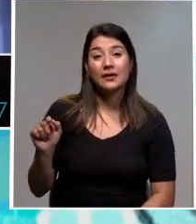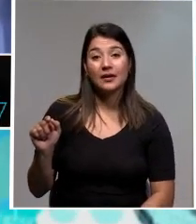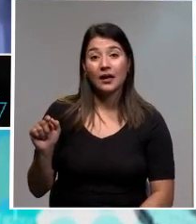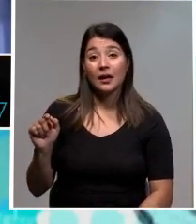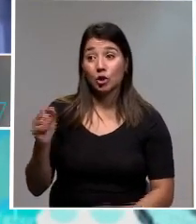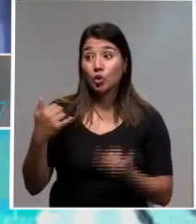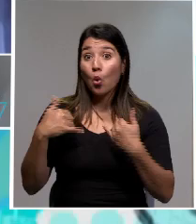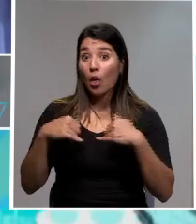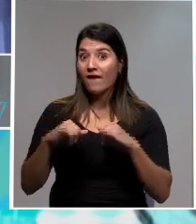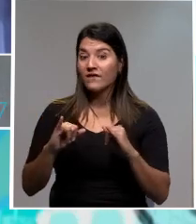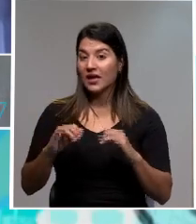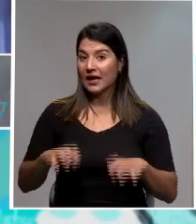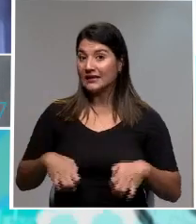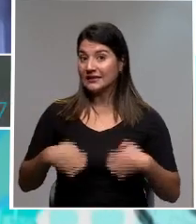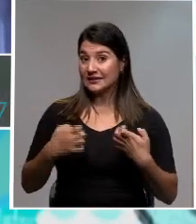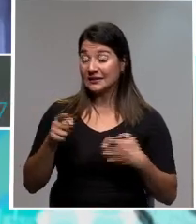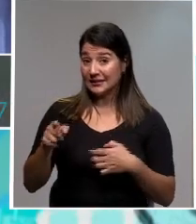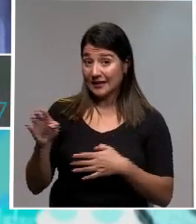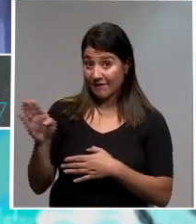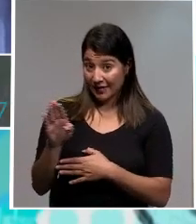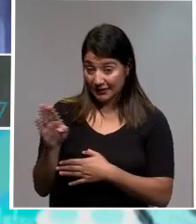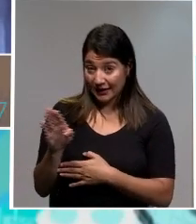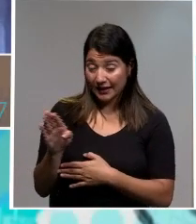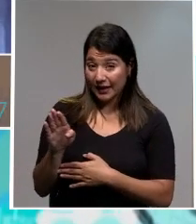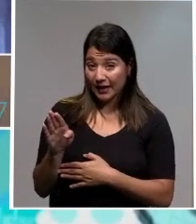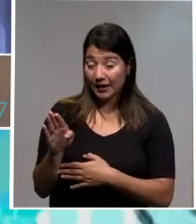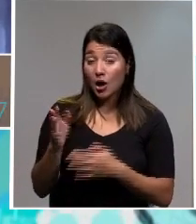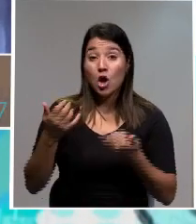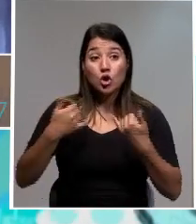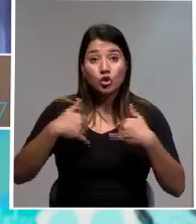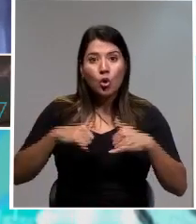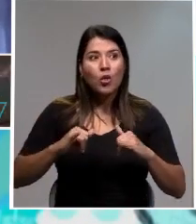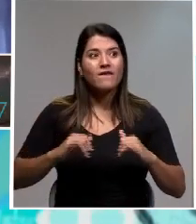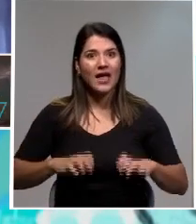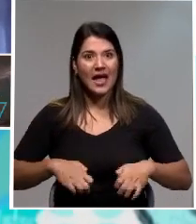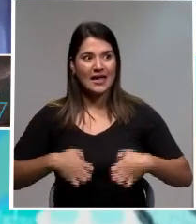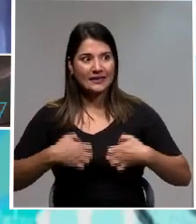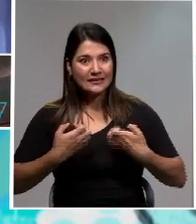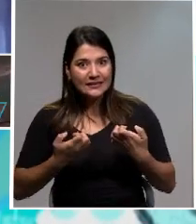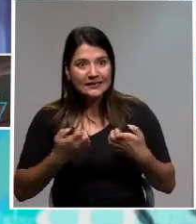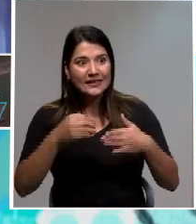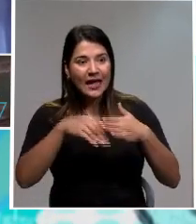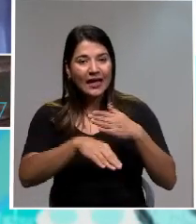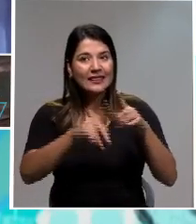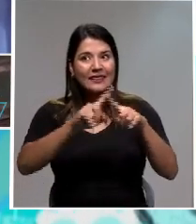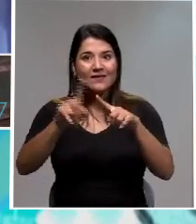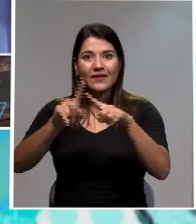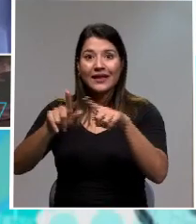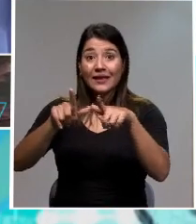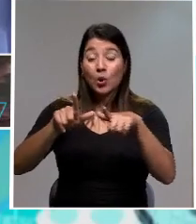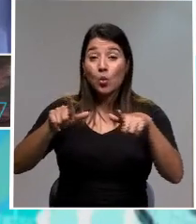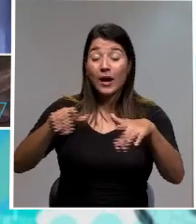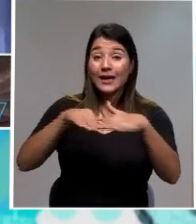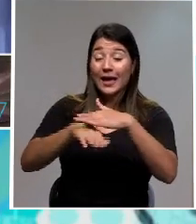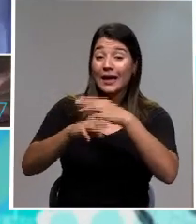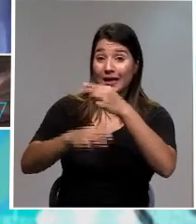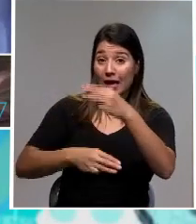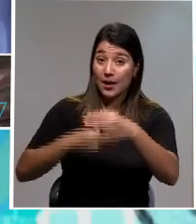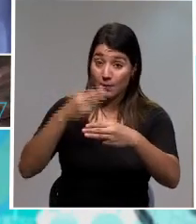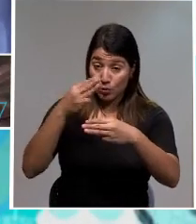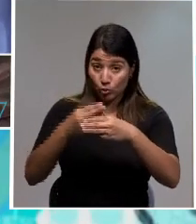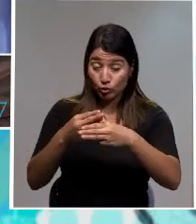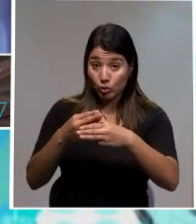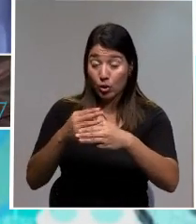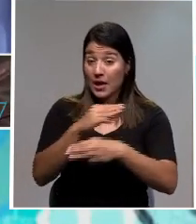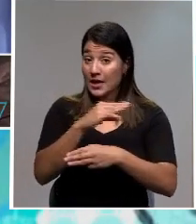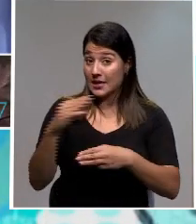hoy en día. Existen varios sitios en el mundo en donde se puede encontrar esa bacteria y que incluso